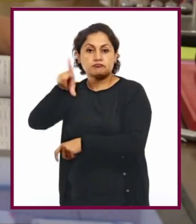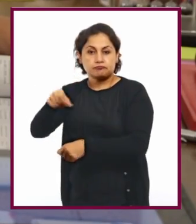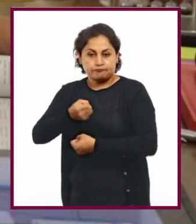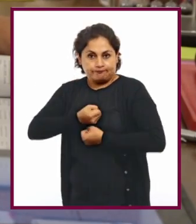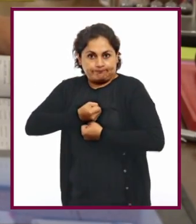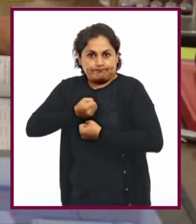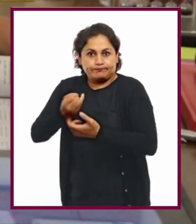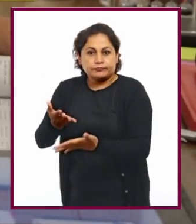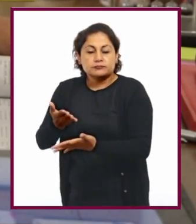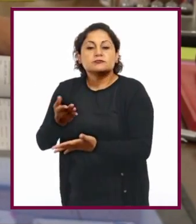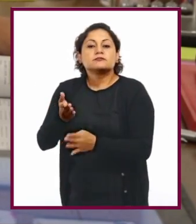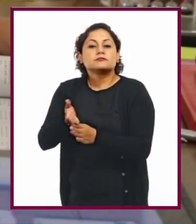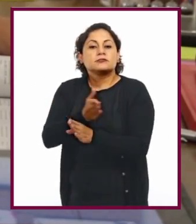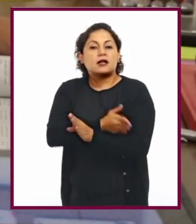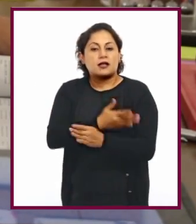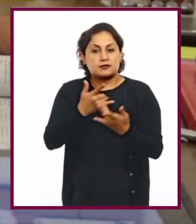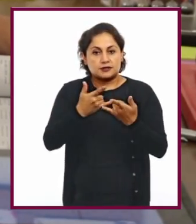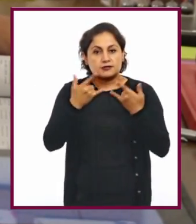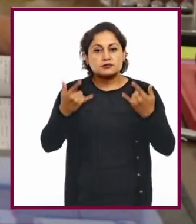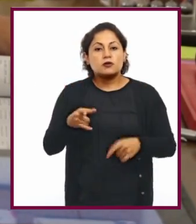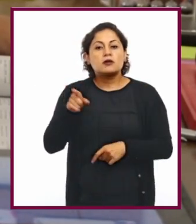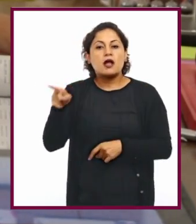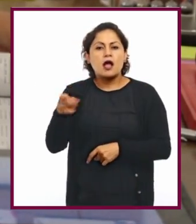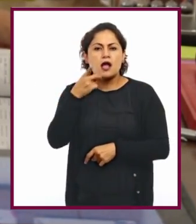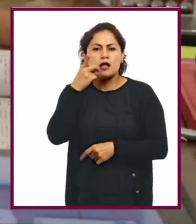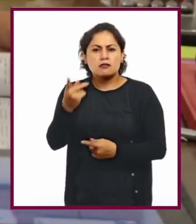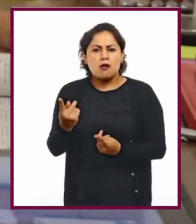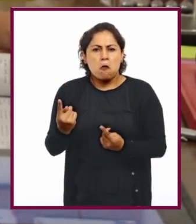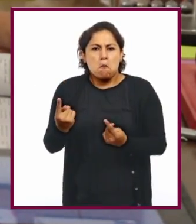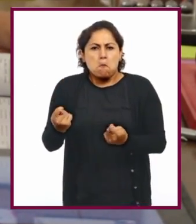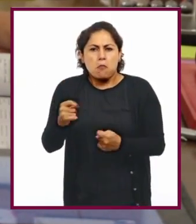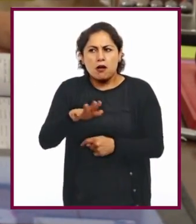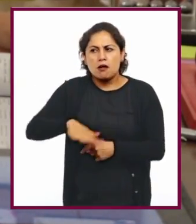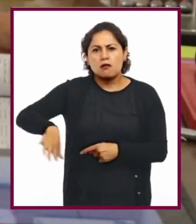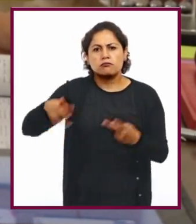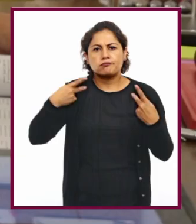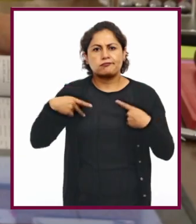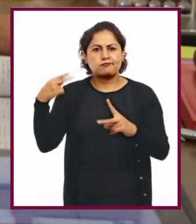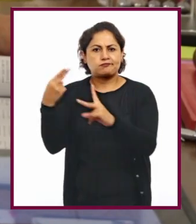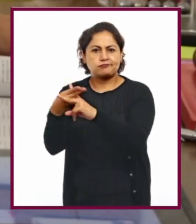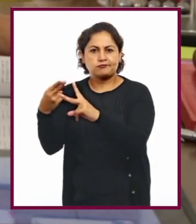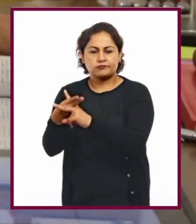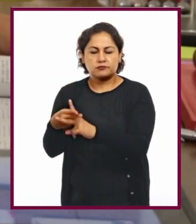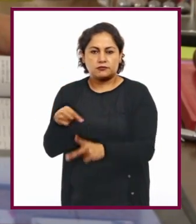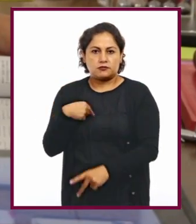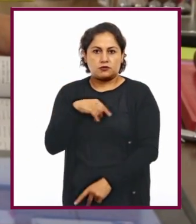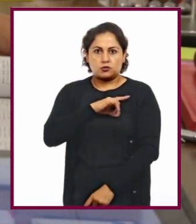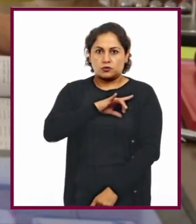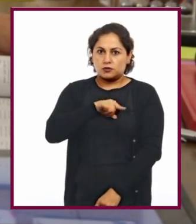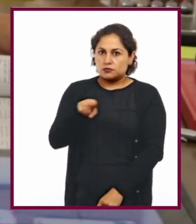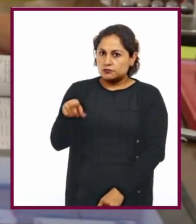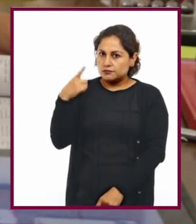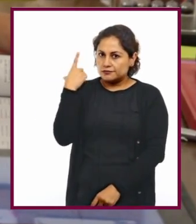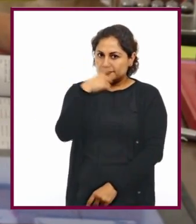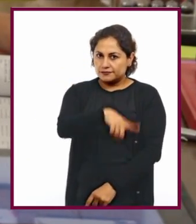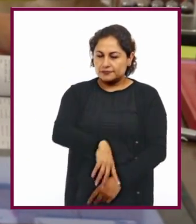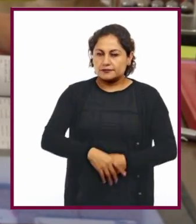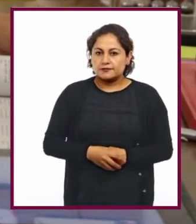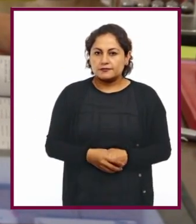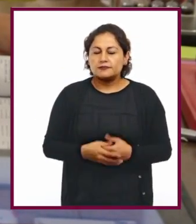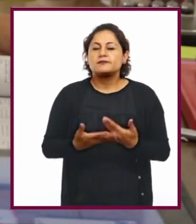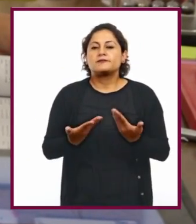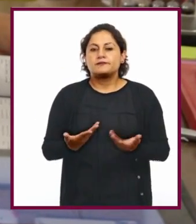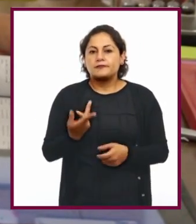asesinatos, sino que además dijo no sentir remordimiento por sus víctimas. Uy, qué